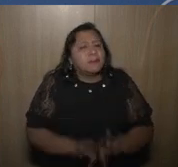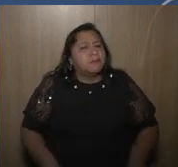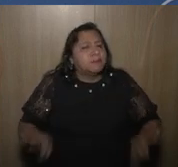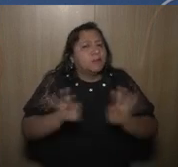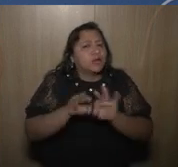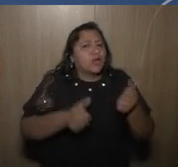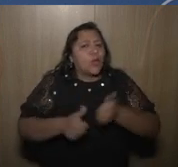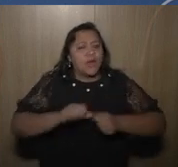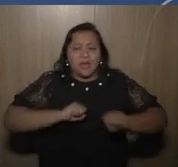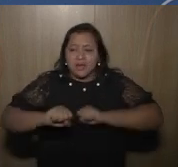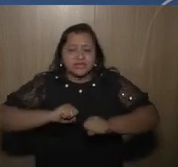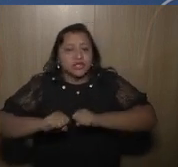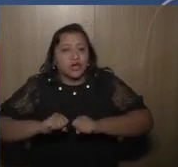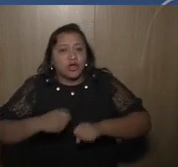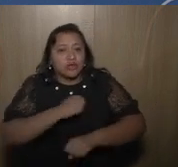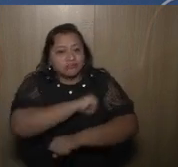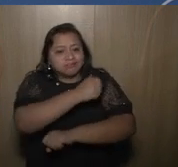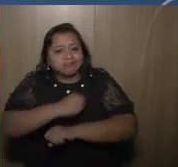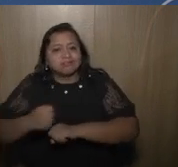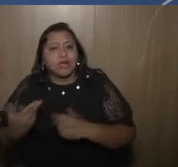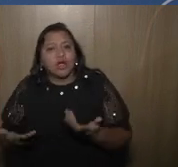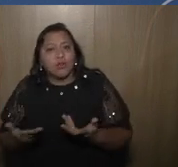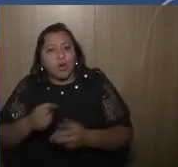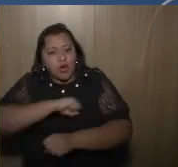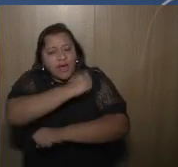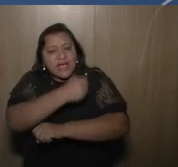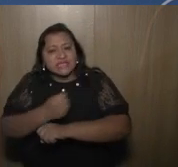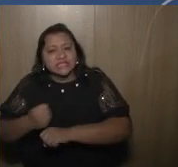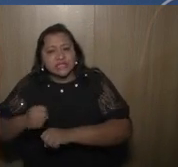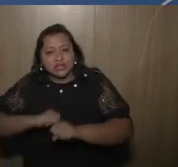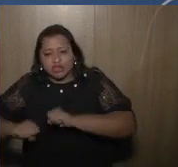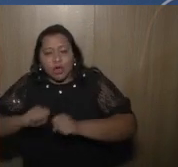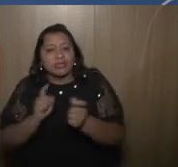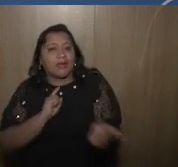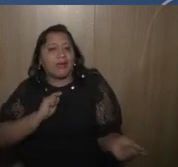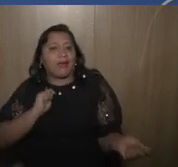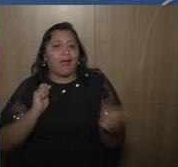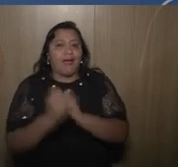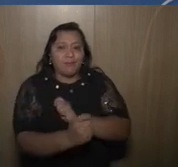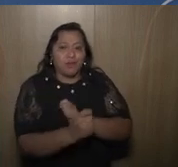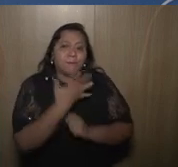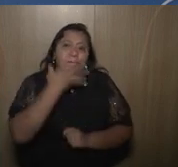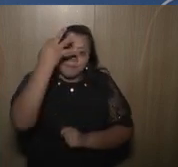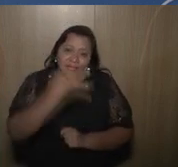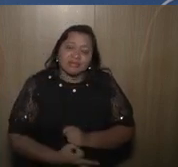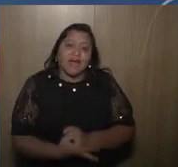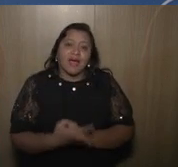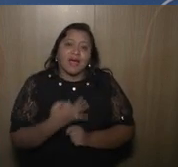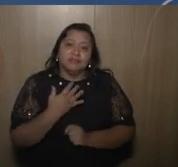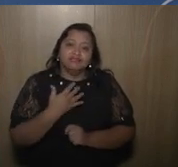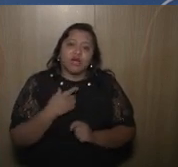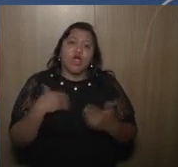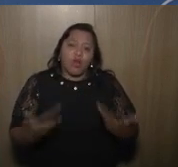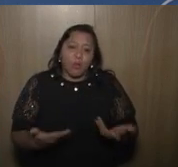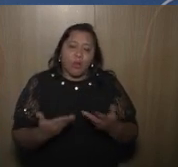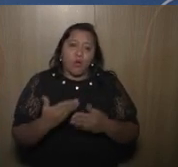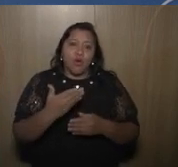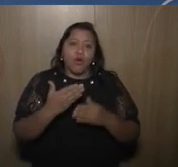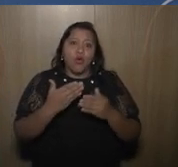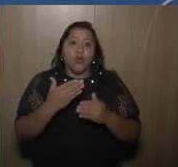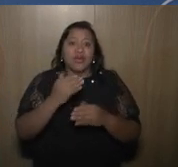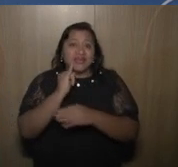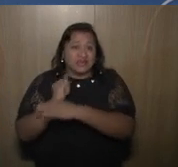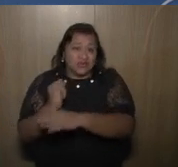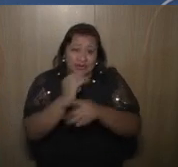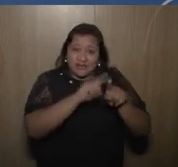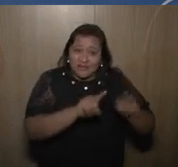una gestión del conocimiento y una gestión del cambio, para realmente permitirle a las instituciones, tal y